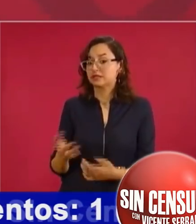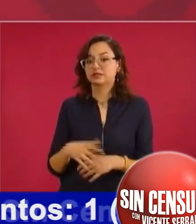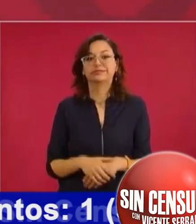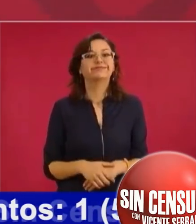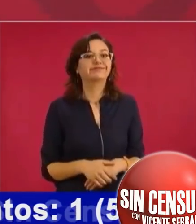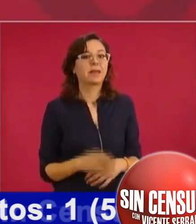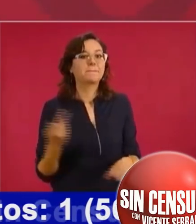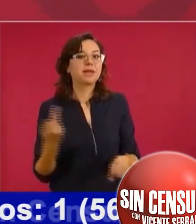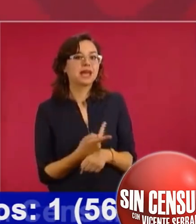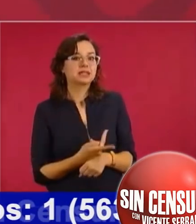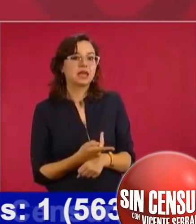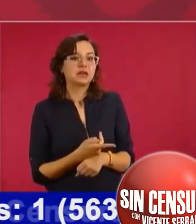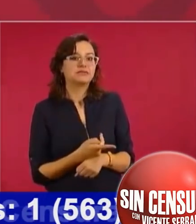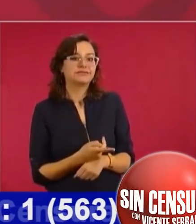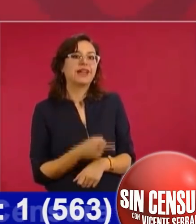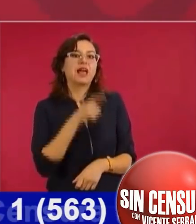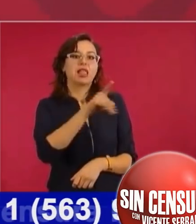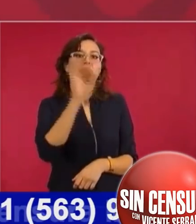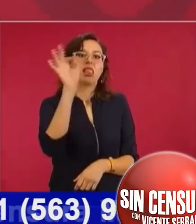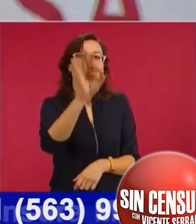convencido.